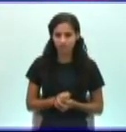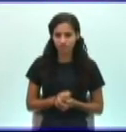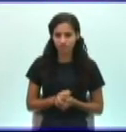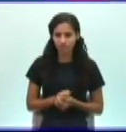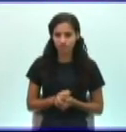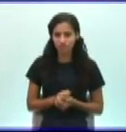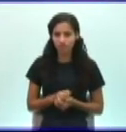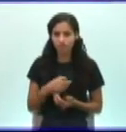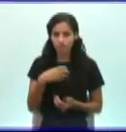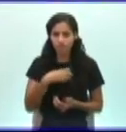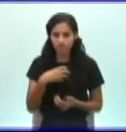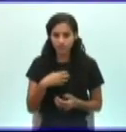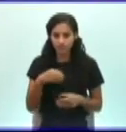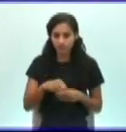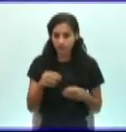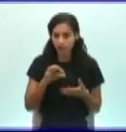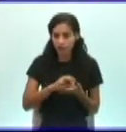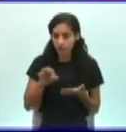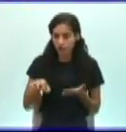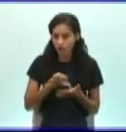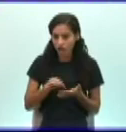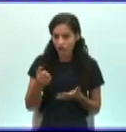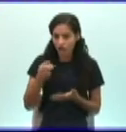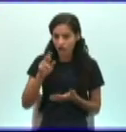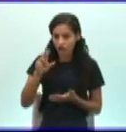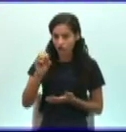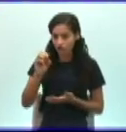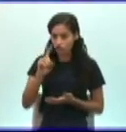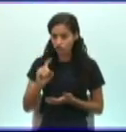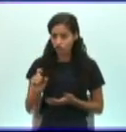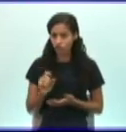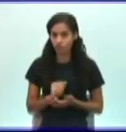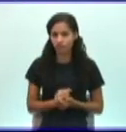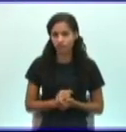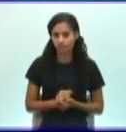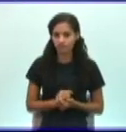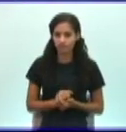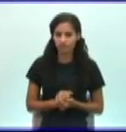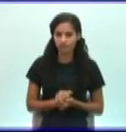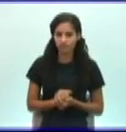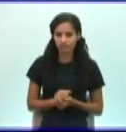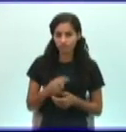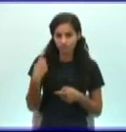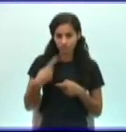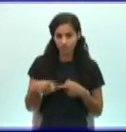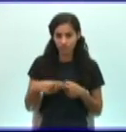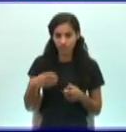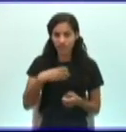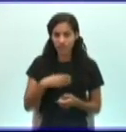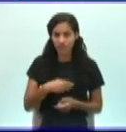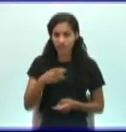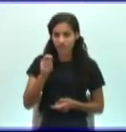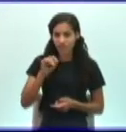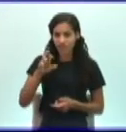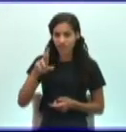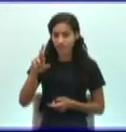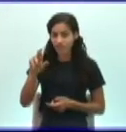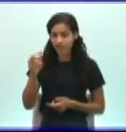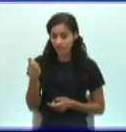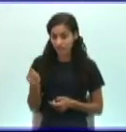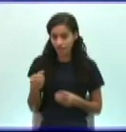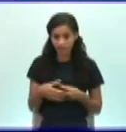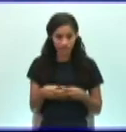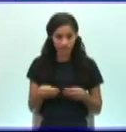Este carro lleva arroz, arroz, arroz. Este carro lleva tierra,